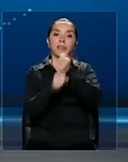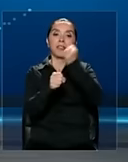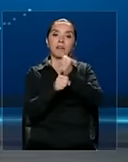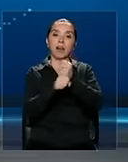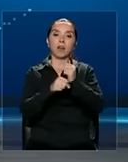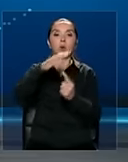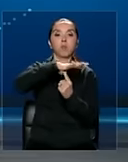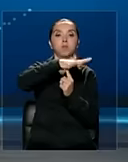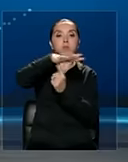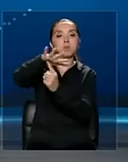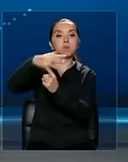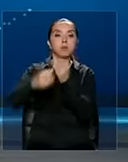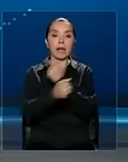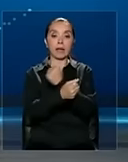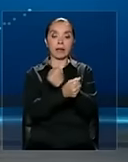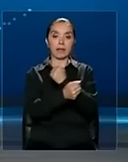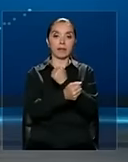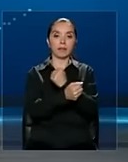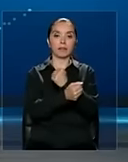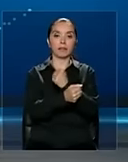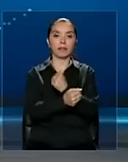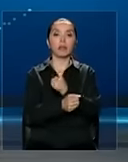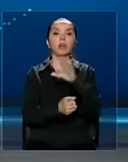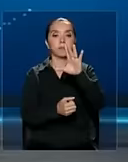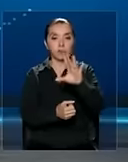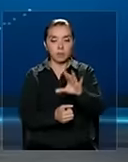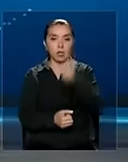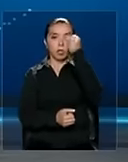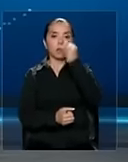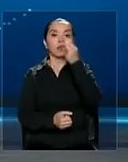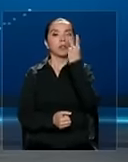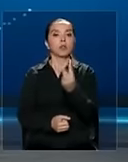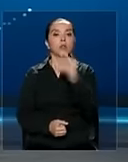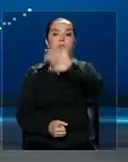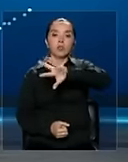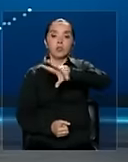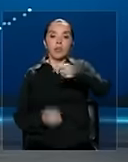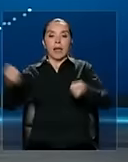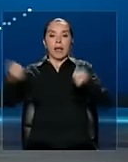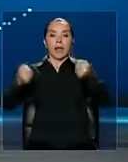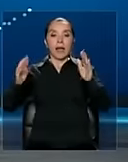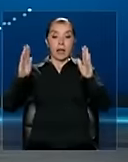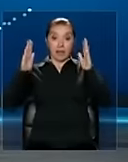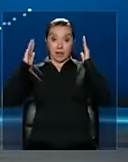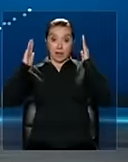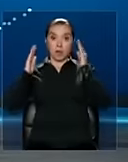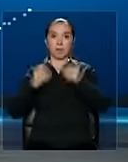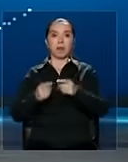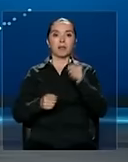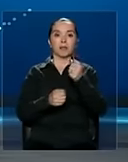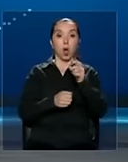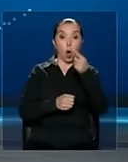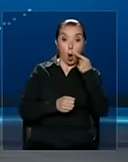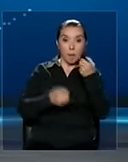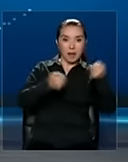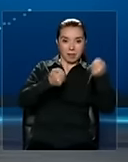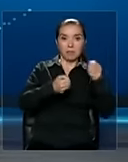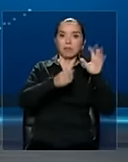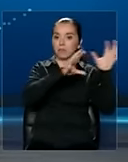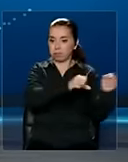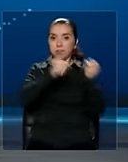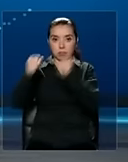Policial, Carabineros logró dar con el paradero de dos delincuentes que intentaron robar un camión y luego huyeron con su conductor. El helicóptero fue vital